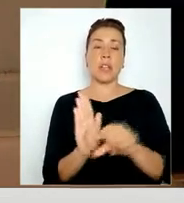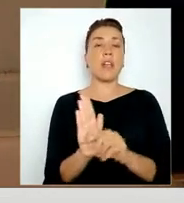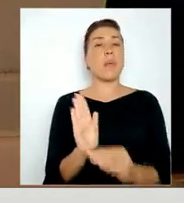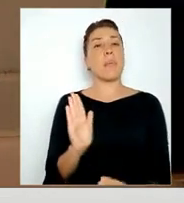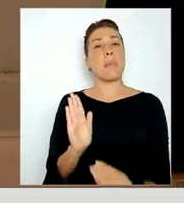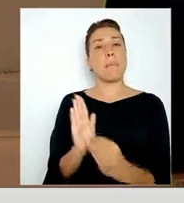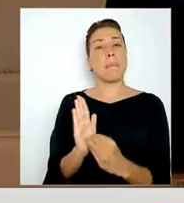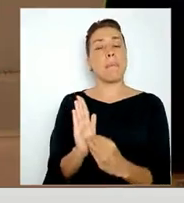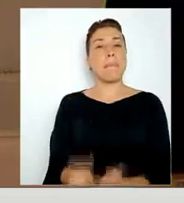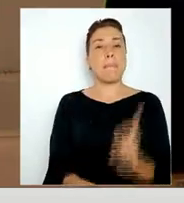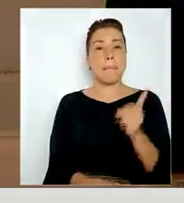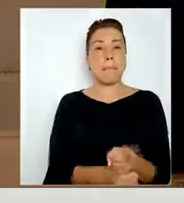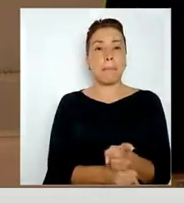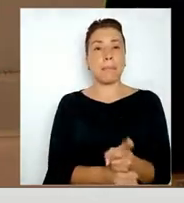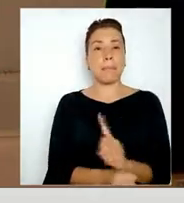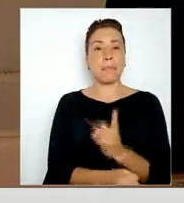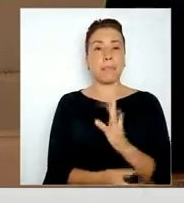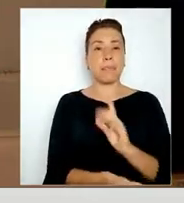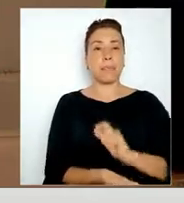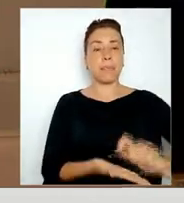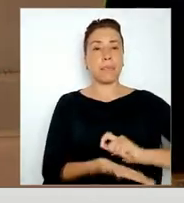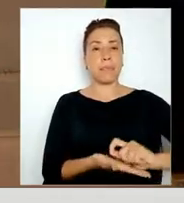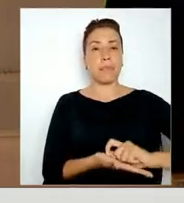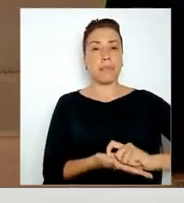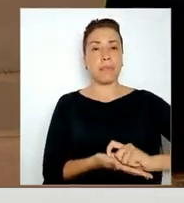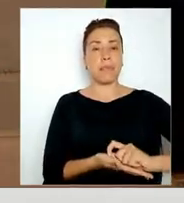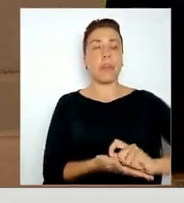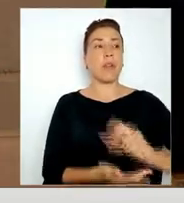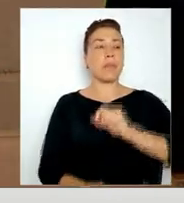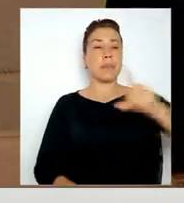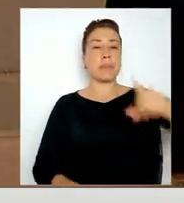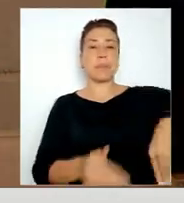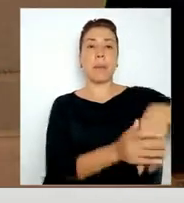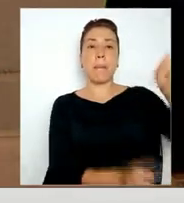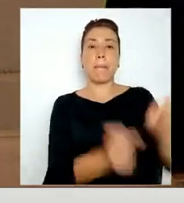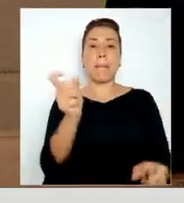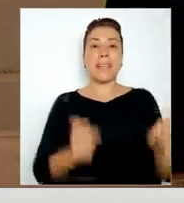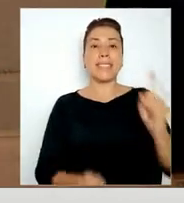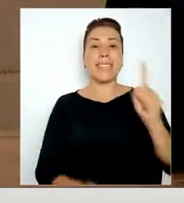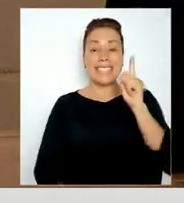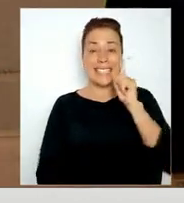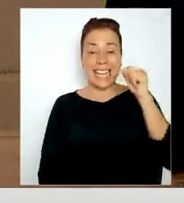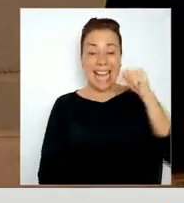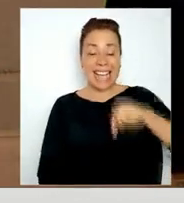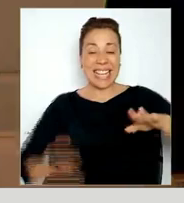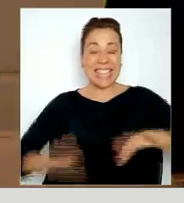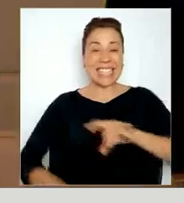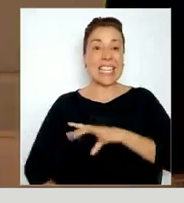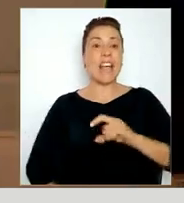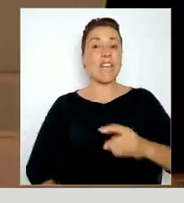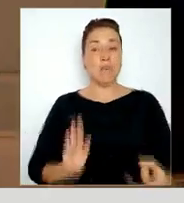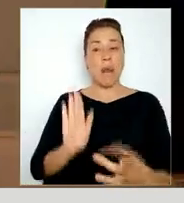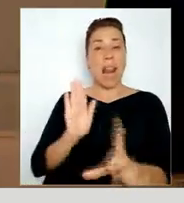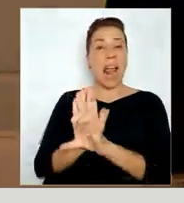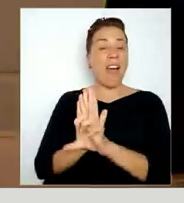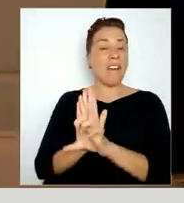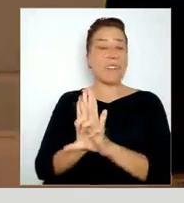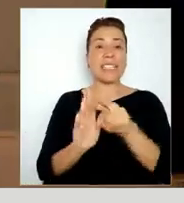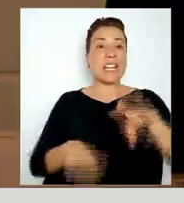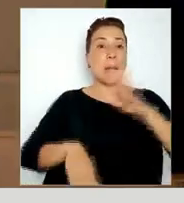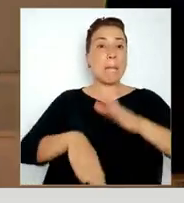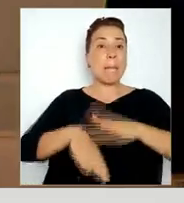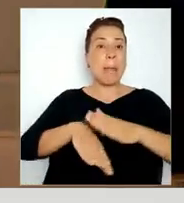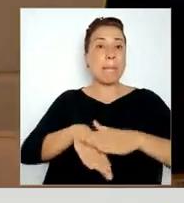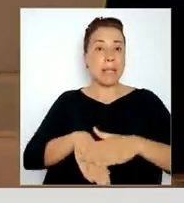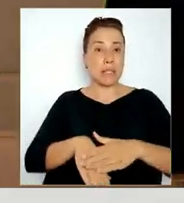del subsecretario para expulsar a las personas que se encontraran en condición de ilegalidad en Chile pero no